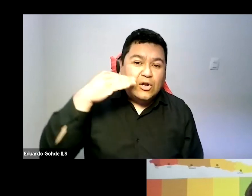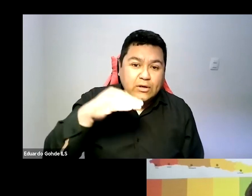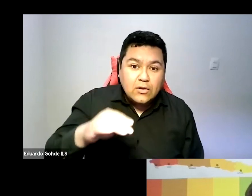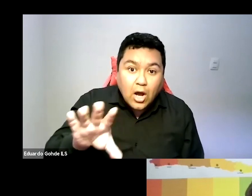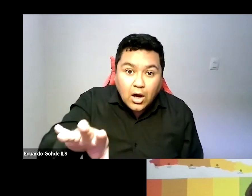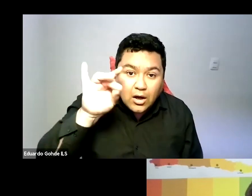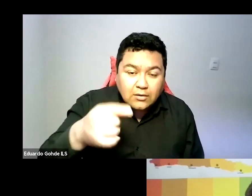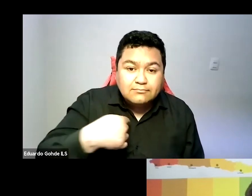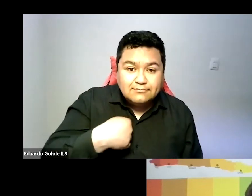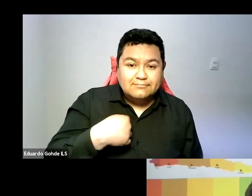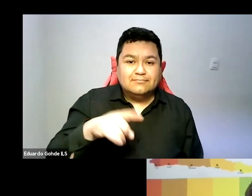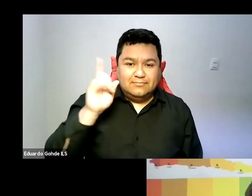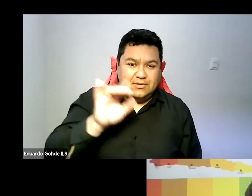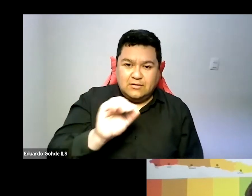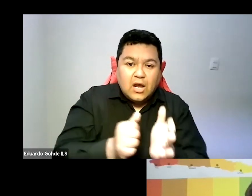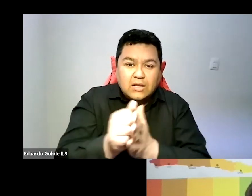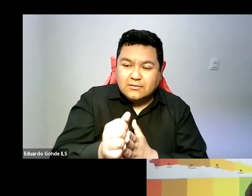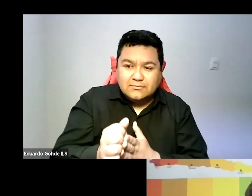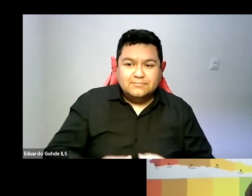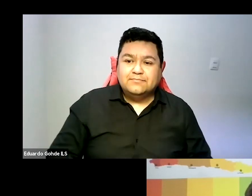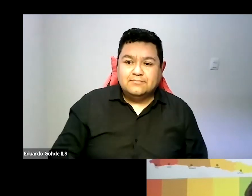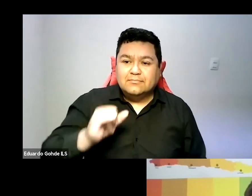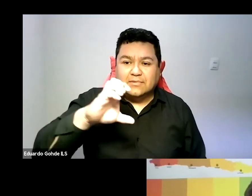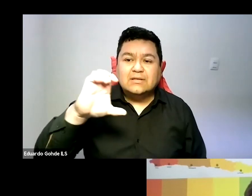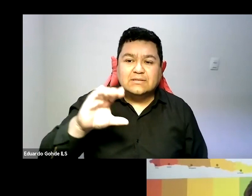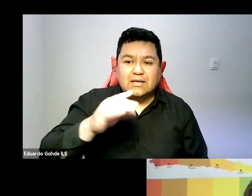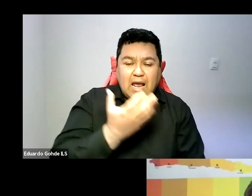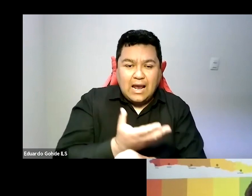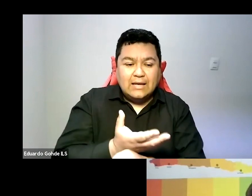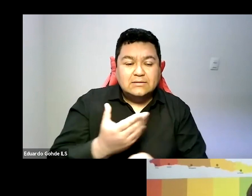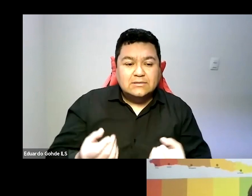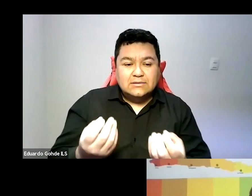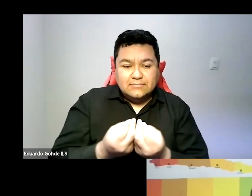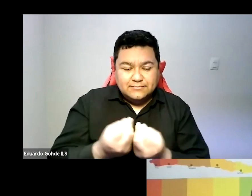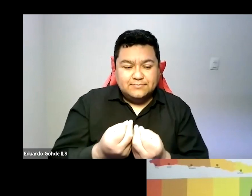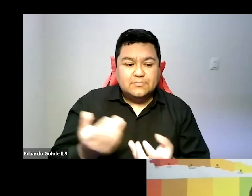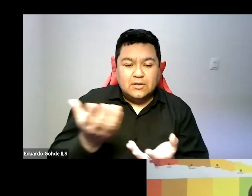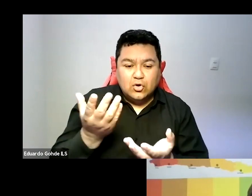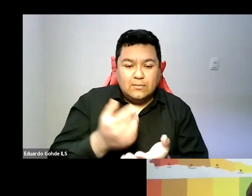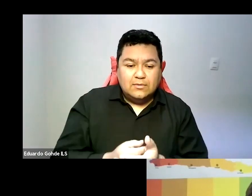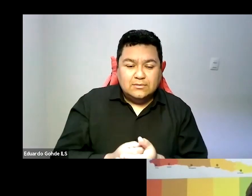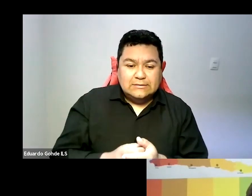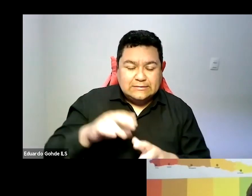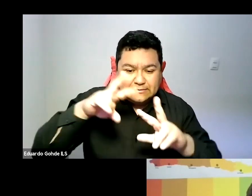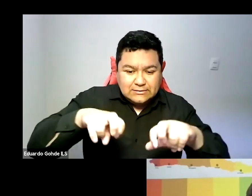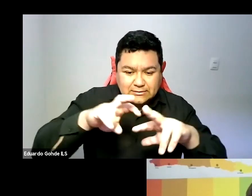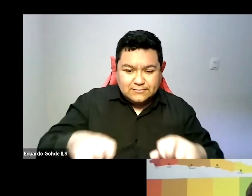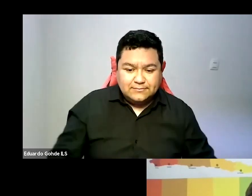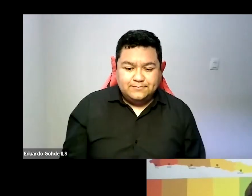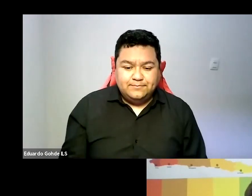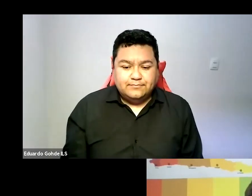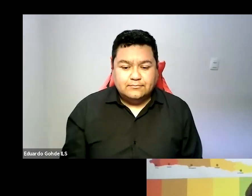allí. Es todo un arte, por supuesto, y bueno, dentro de ISEC hay bastante material con respecto a cómo generar esa indagación en el aula.